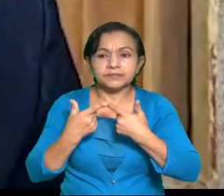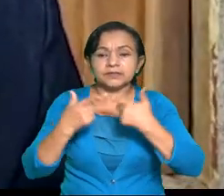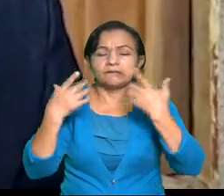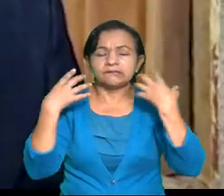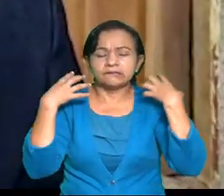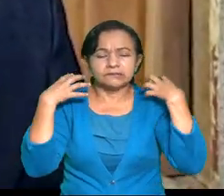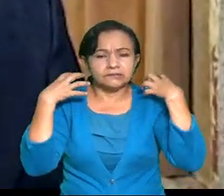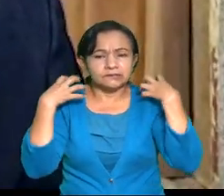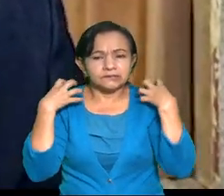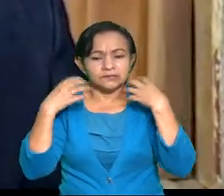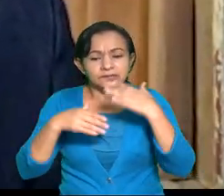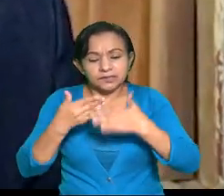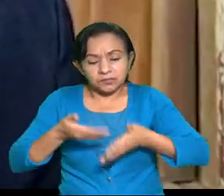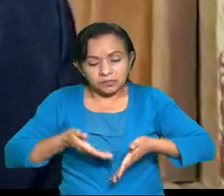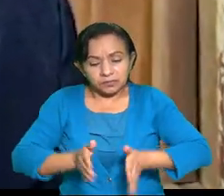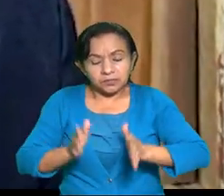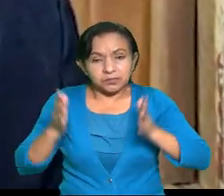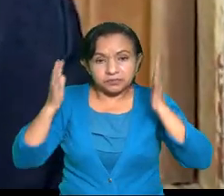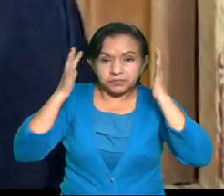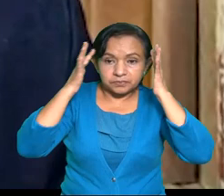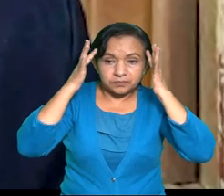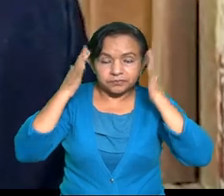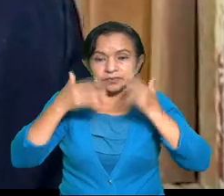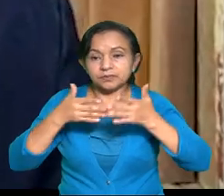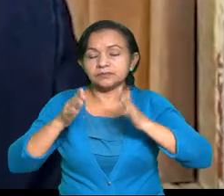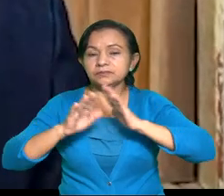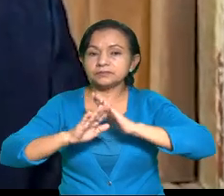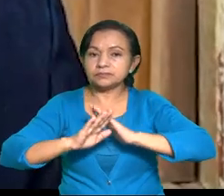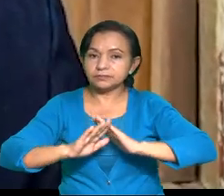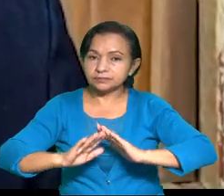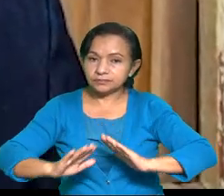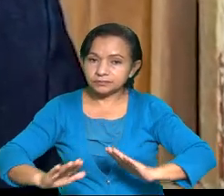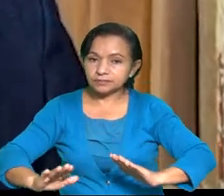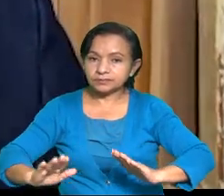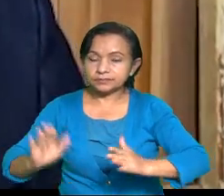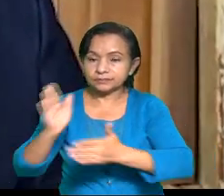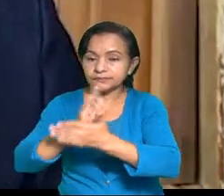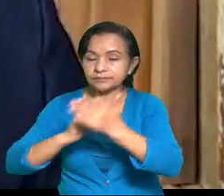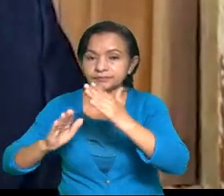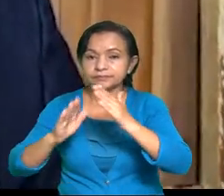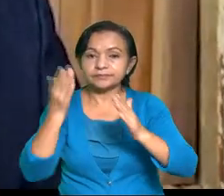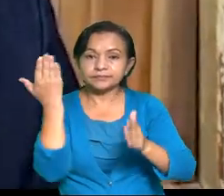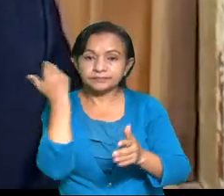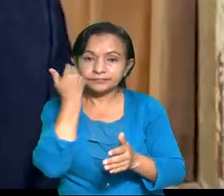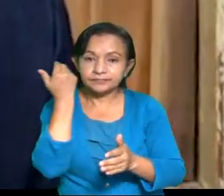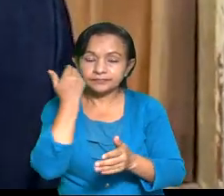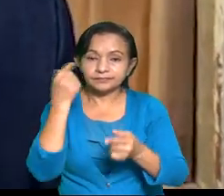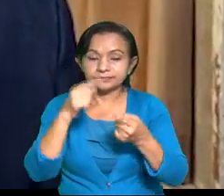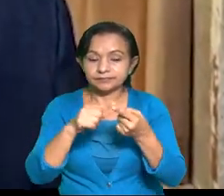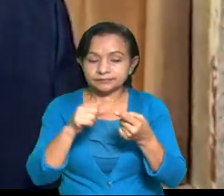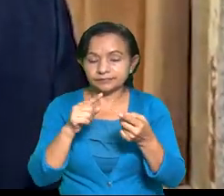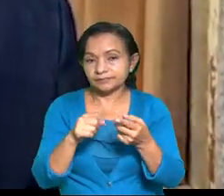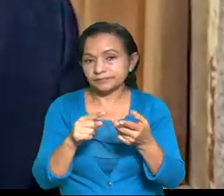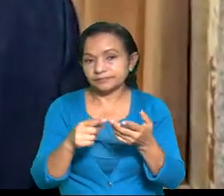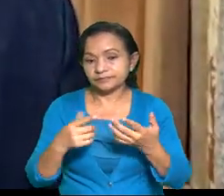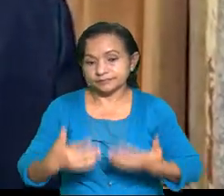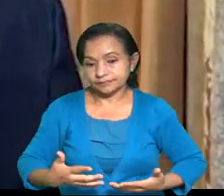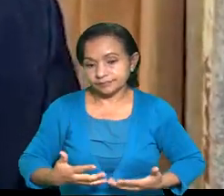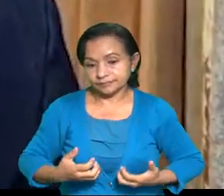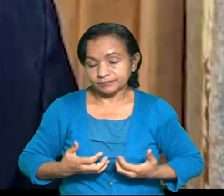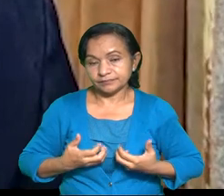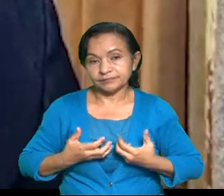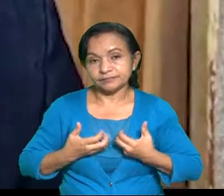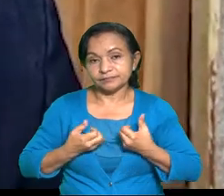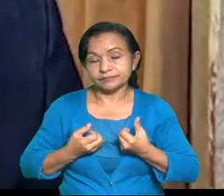estrés posparto y también previene algunas enfermedades, previene cáncer, por